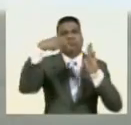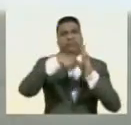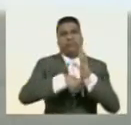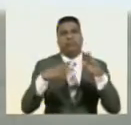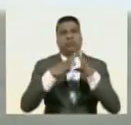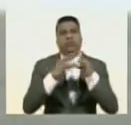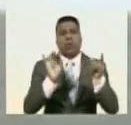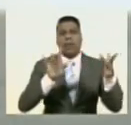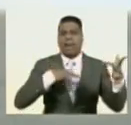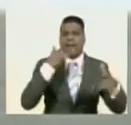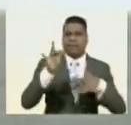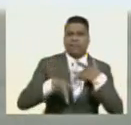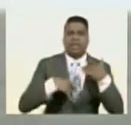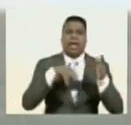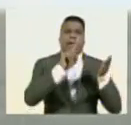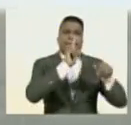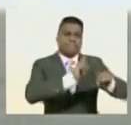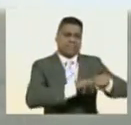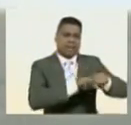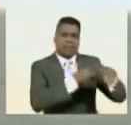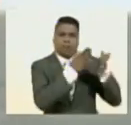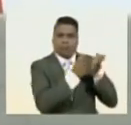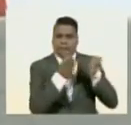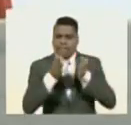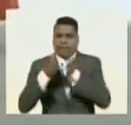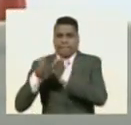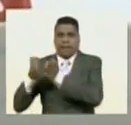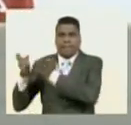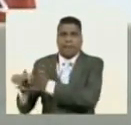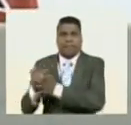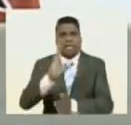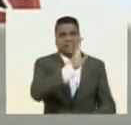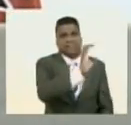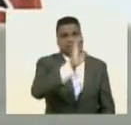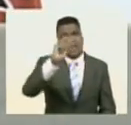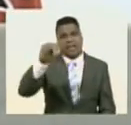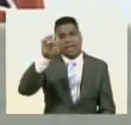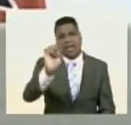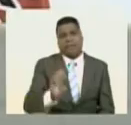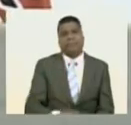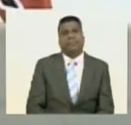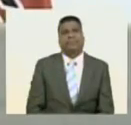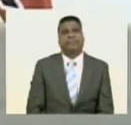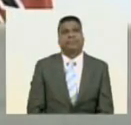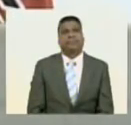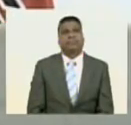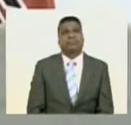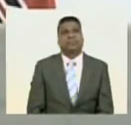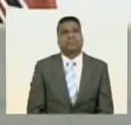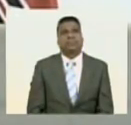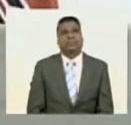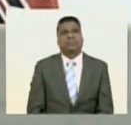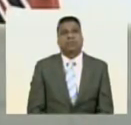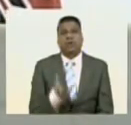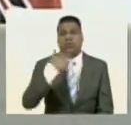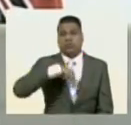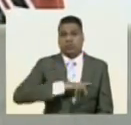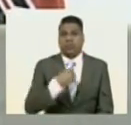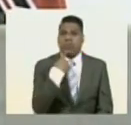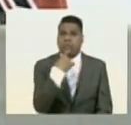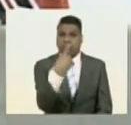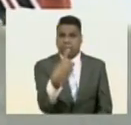las actividades programadas del Consejo Nacional Electoral. Como lo hemos venido, hemos ido